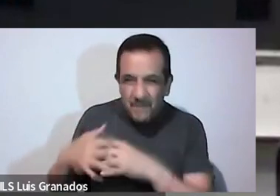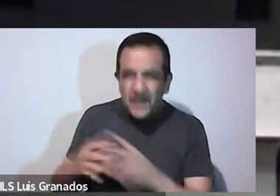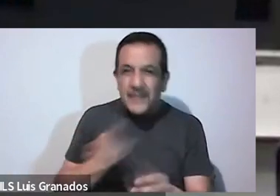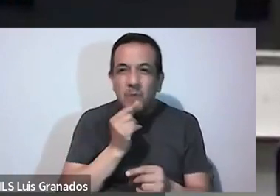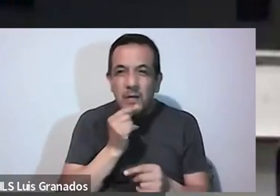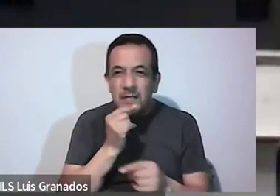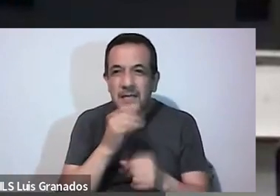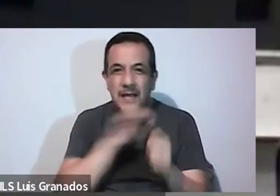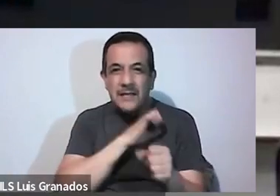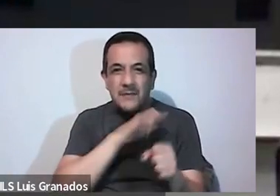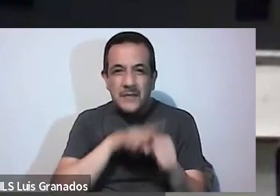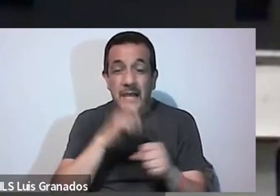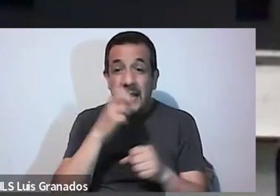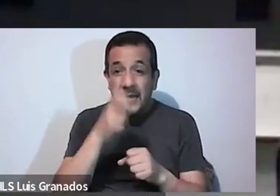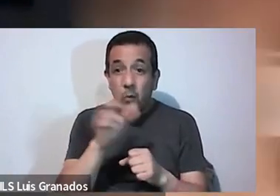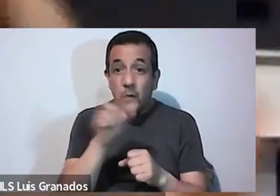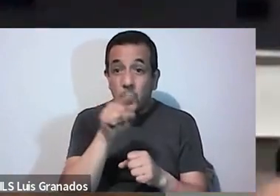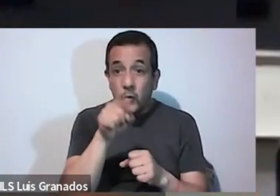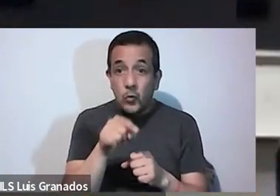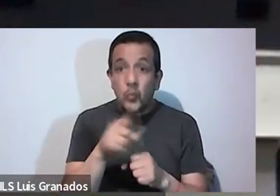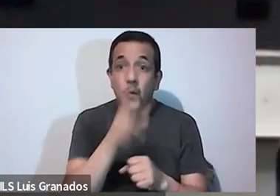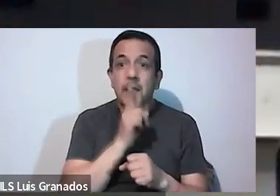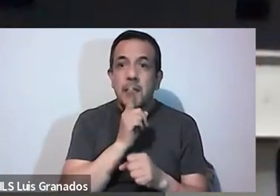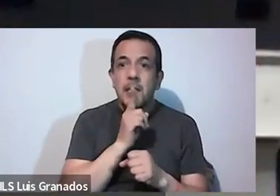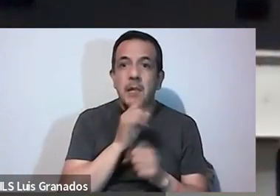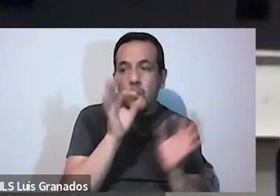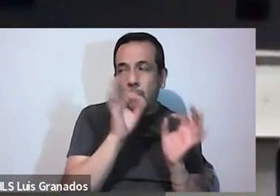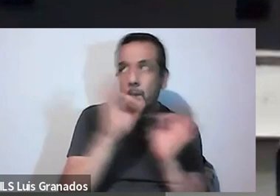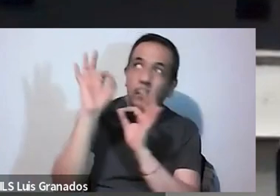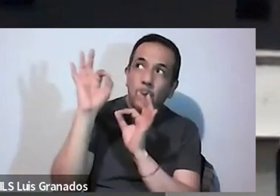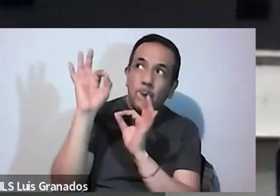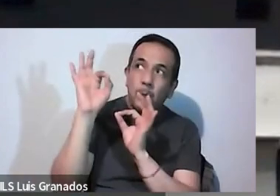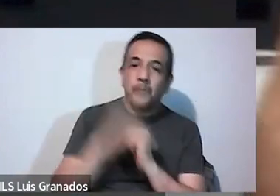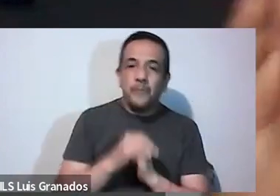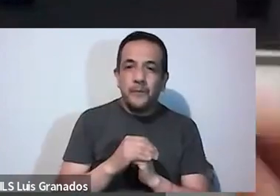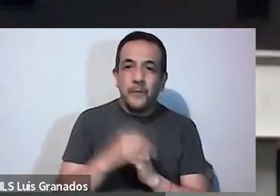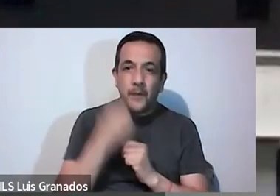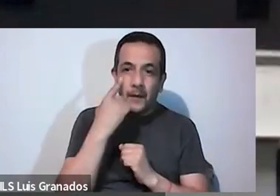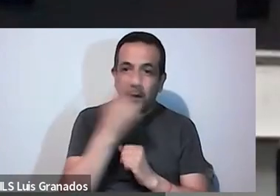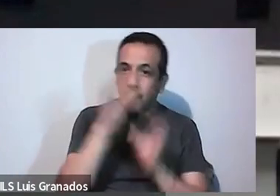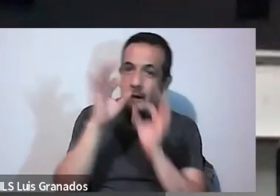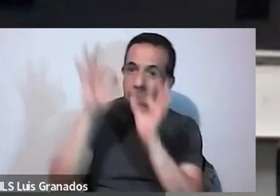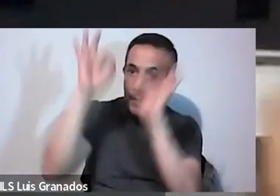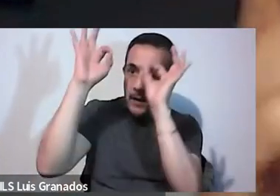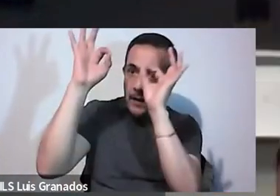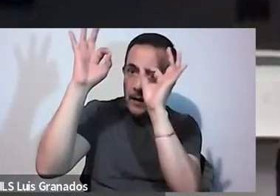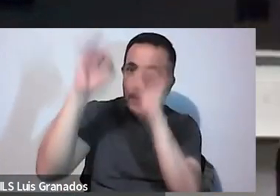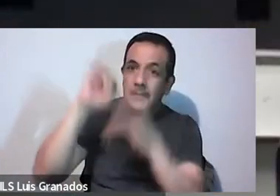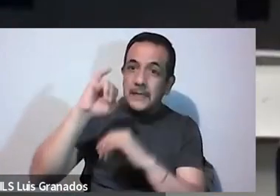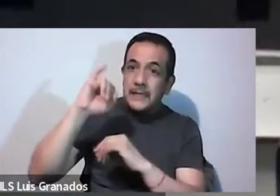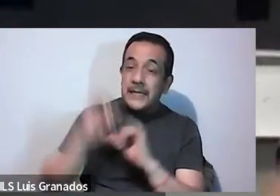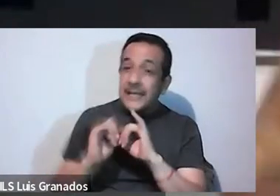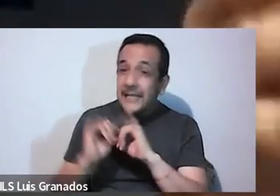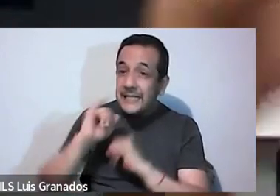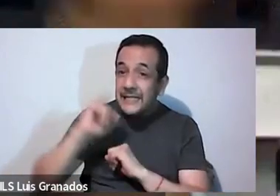cuando tú vas a mentir, ¿qué haces con tu mirada? La desvías. Creo que si la desvías hacia arriba, al lado izquierdo, estás